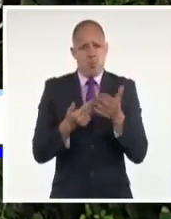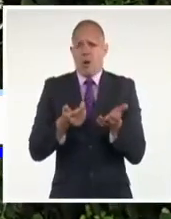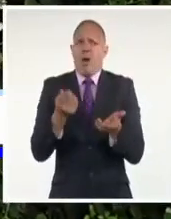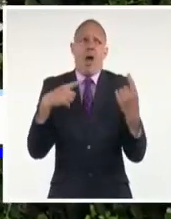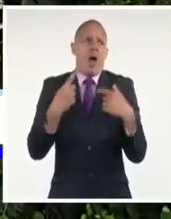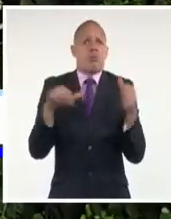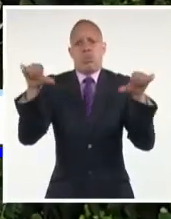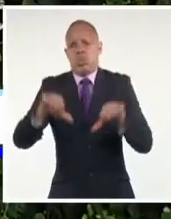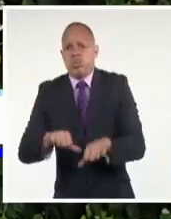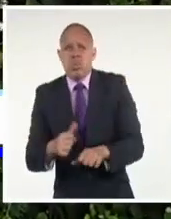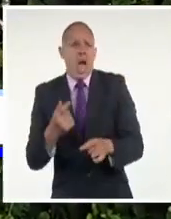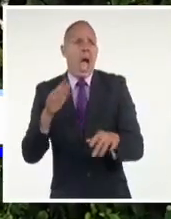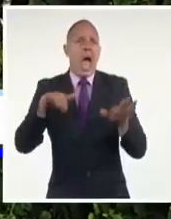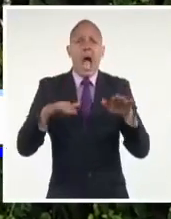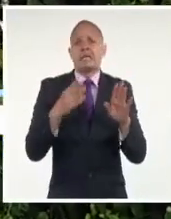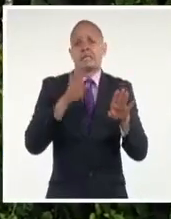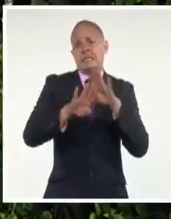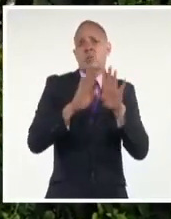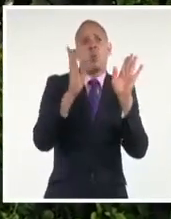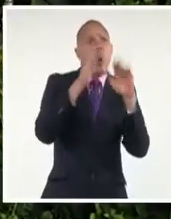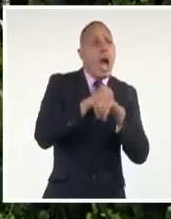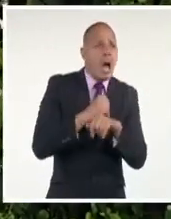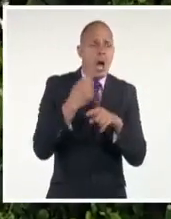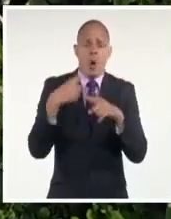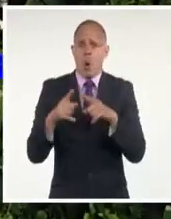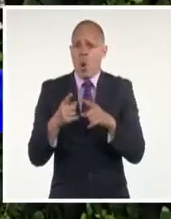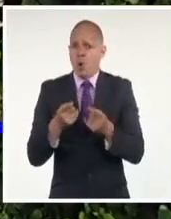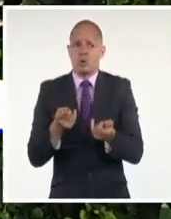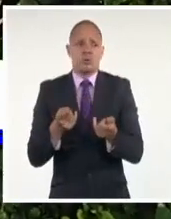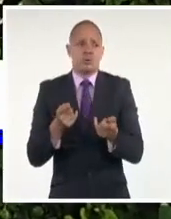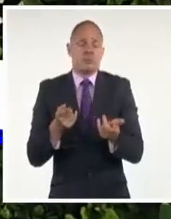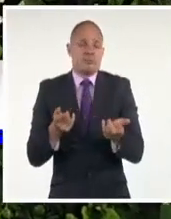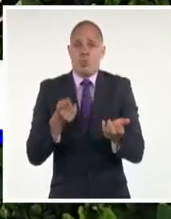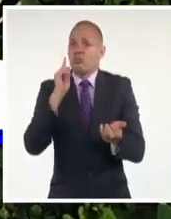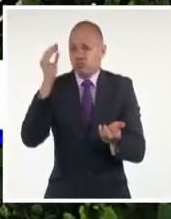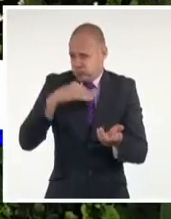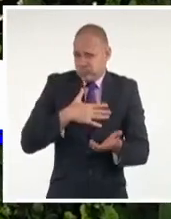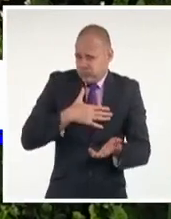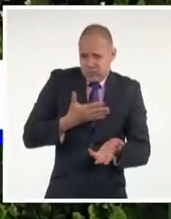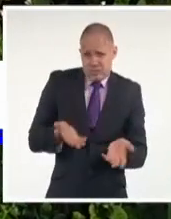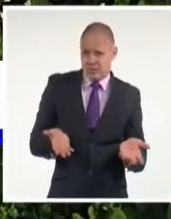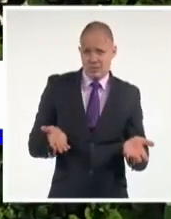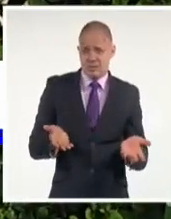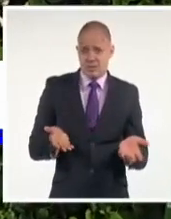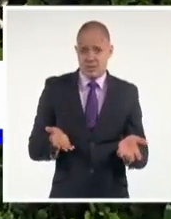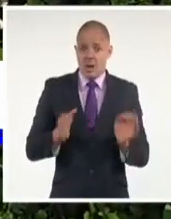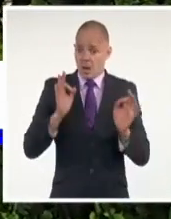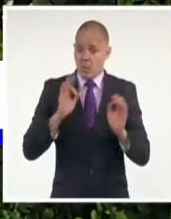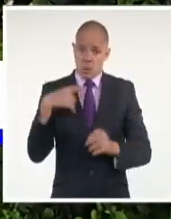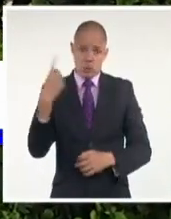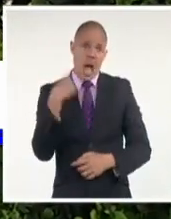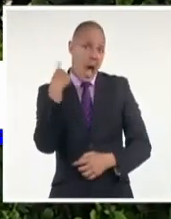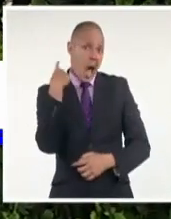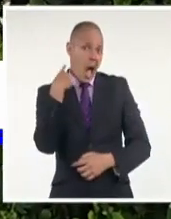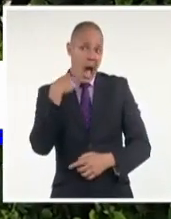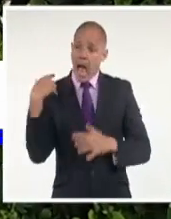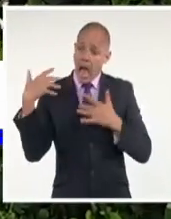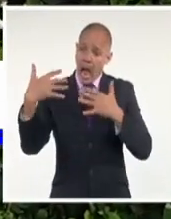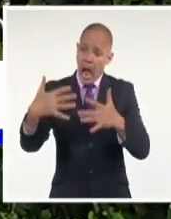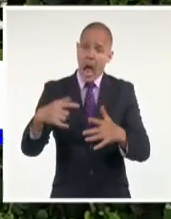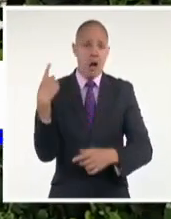la situación, que todos tenemos nuestras necesidades, pero aquí la mayoría de nosotros hemos vivido a través de todos estos años de revolución y hemos